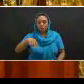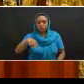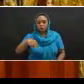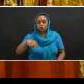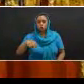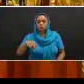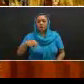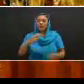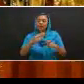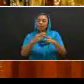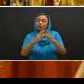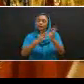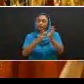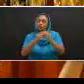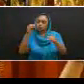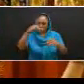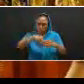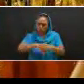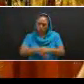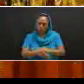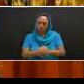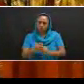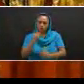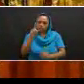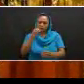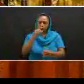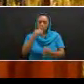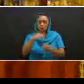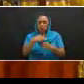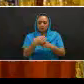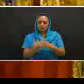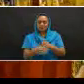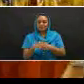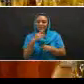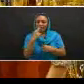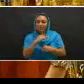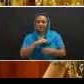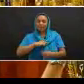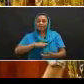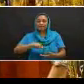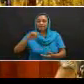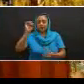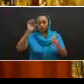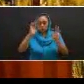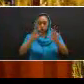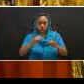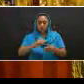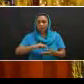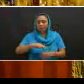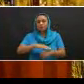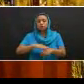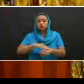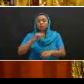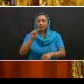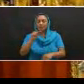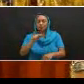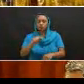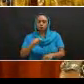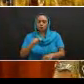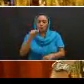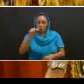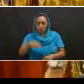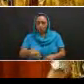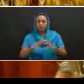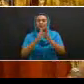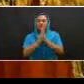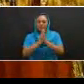Jesús te venimos pidiendo que los guardes, que tu sangre, Señor, sea rociada sobre ellos, Padre. Y así mismo, Señor, hoy te